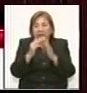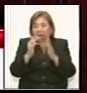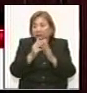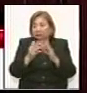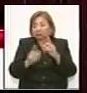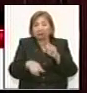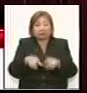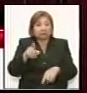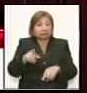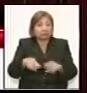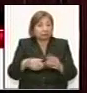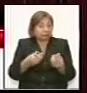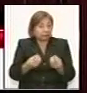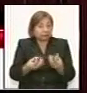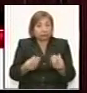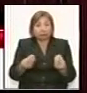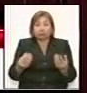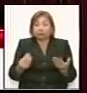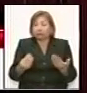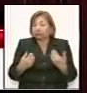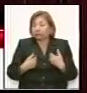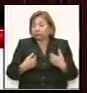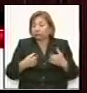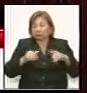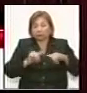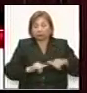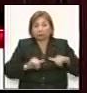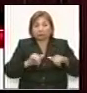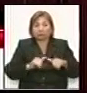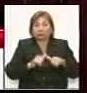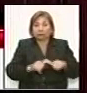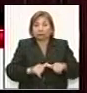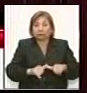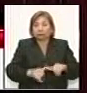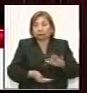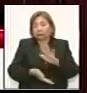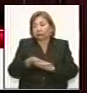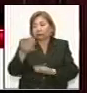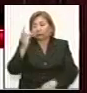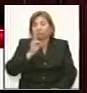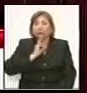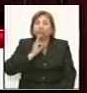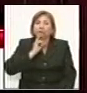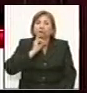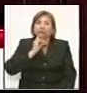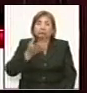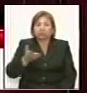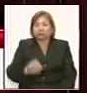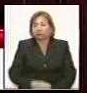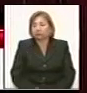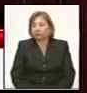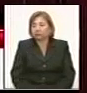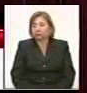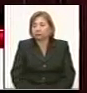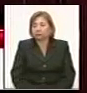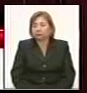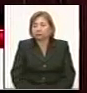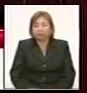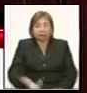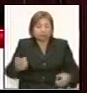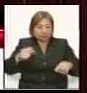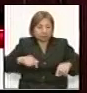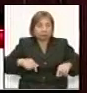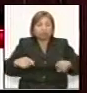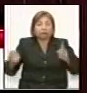y algunos, muchos se quedaron y otros buscaron siempre Estados Unidos, que era más atractivo que el Perú. Y ahora ha venido esta